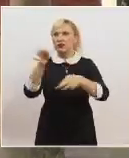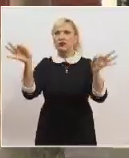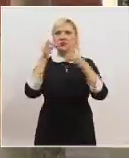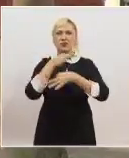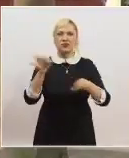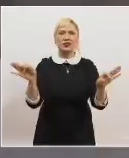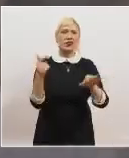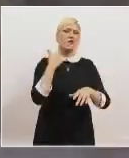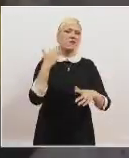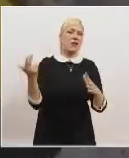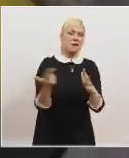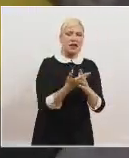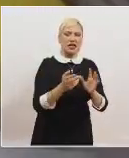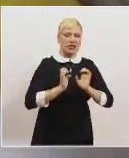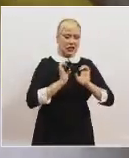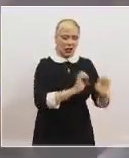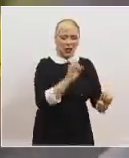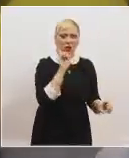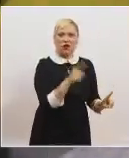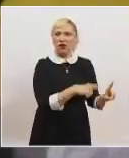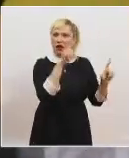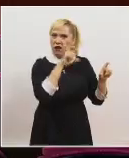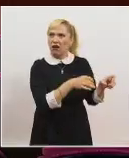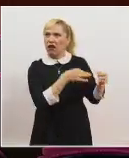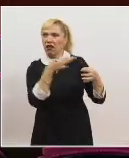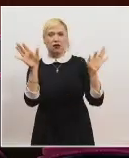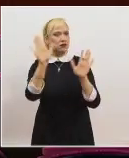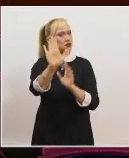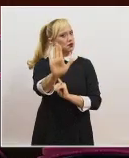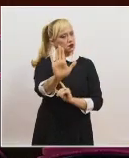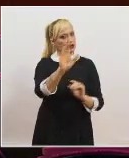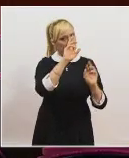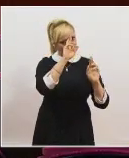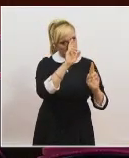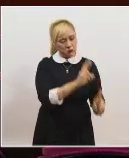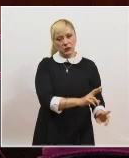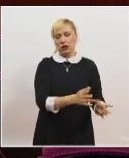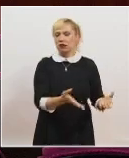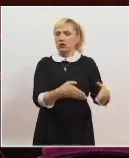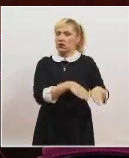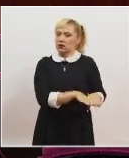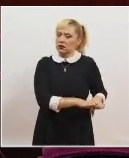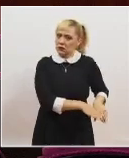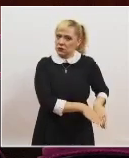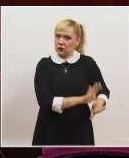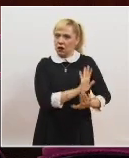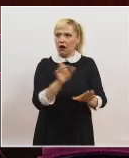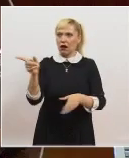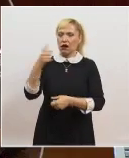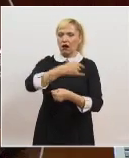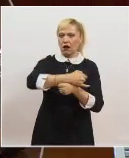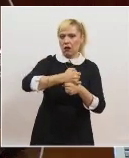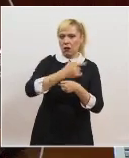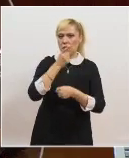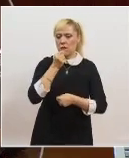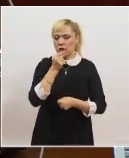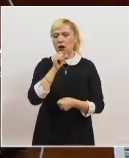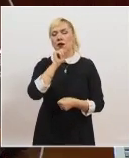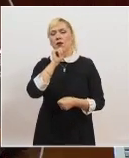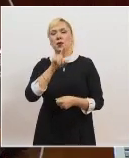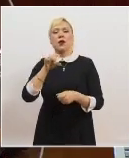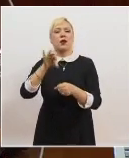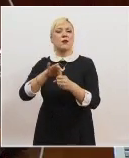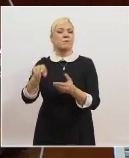con feminicidios y con ello evitar revictimización. En esta sesión, el Pleno también invalidó que la Ley Orgánica del Tribunal